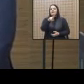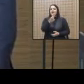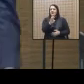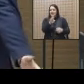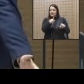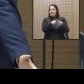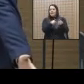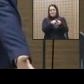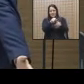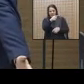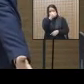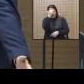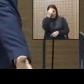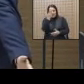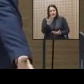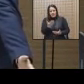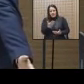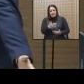Pero señores,